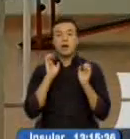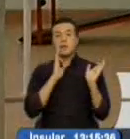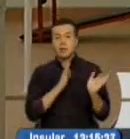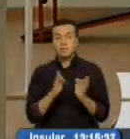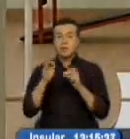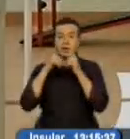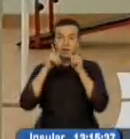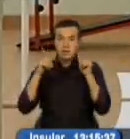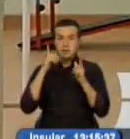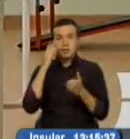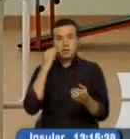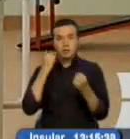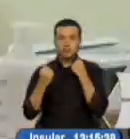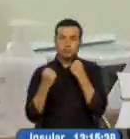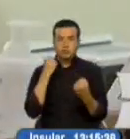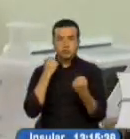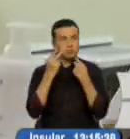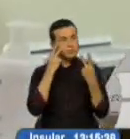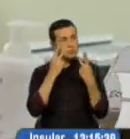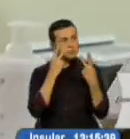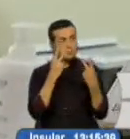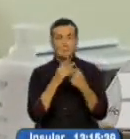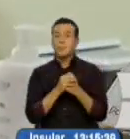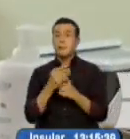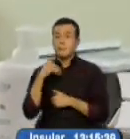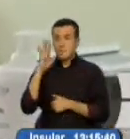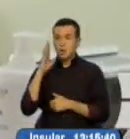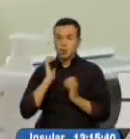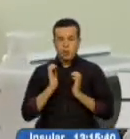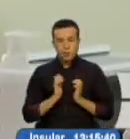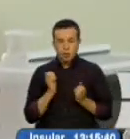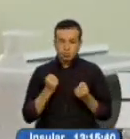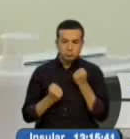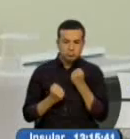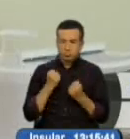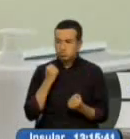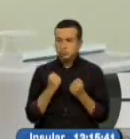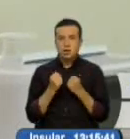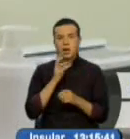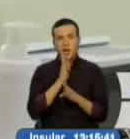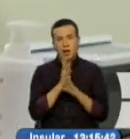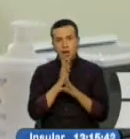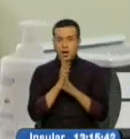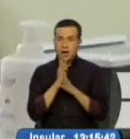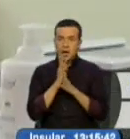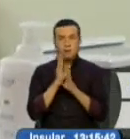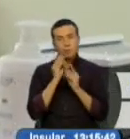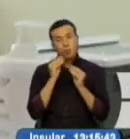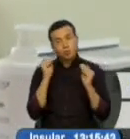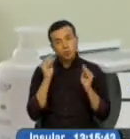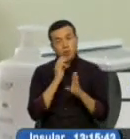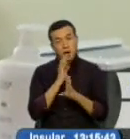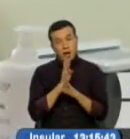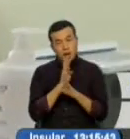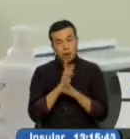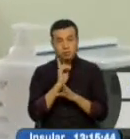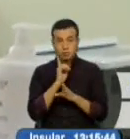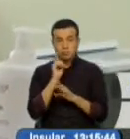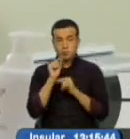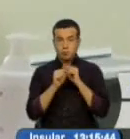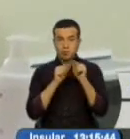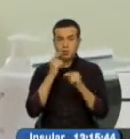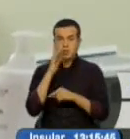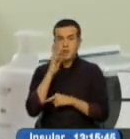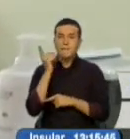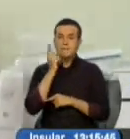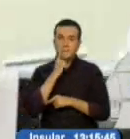han podido ver resultados. Está manejando más el cuerpo, lo que habla, no habla mucho, pero, o sea, sí, ya por lo menos